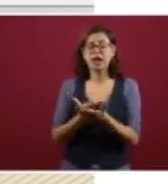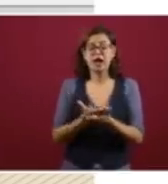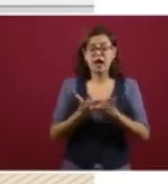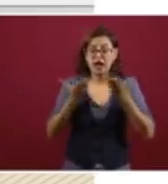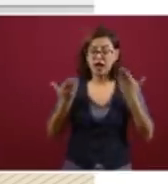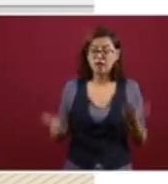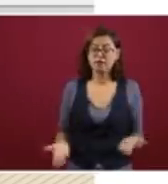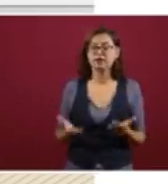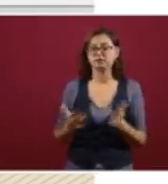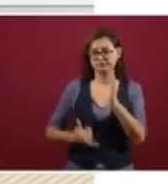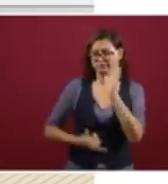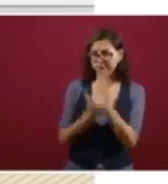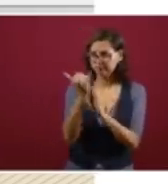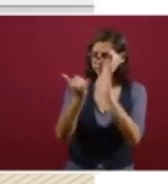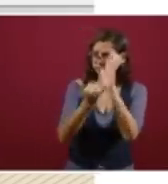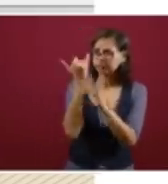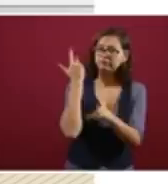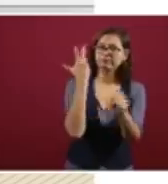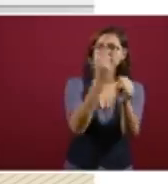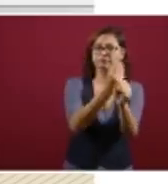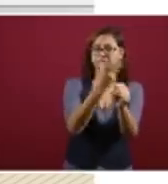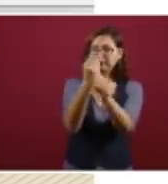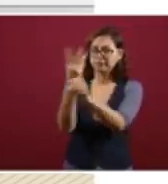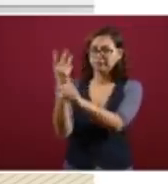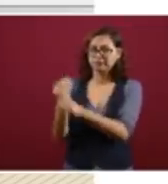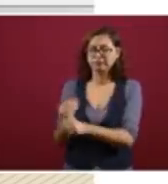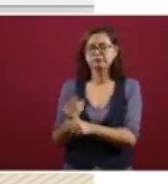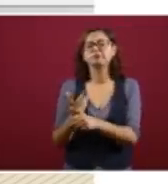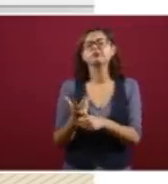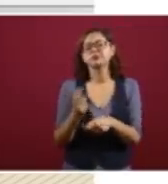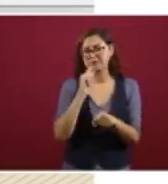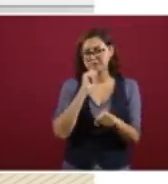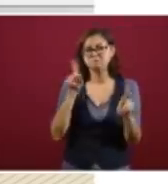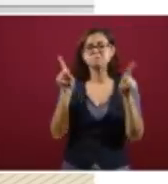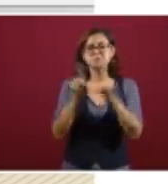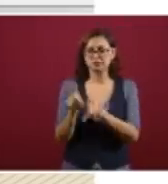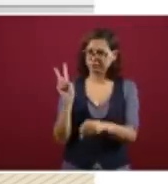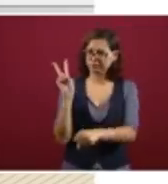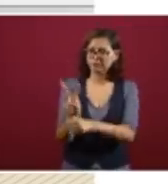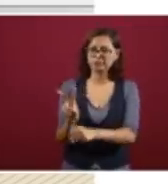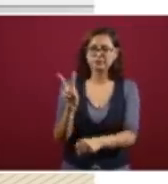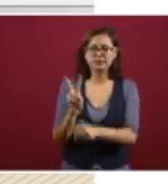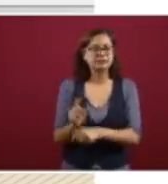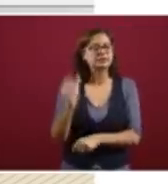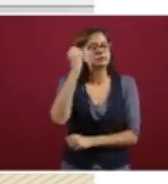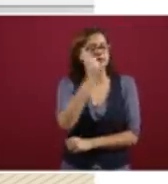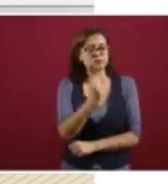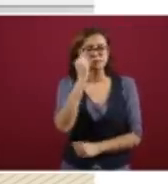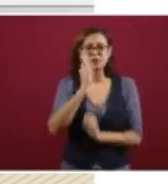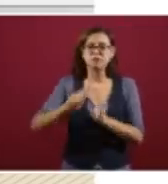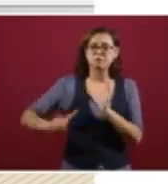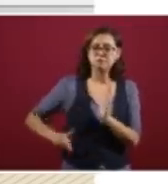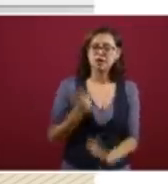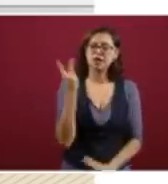la realización de las obras. Estamos llevando a cabo asambleas informativas y